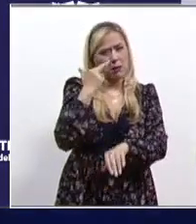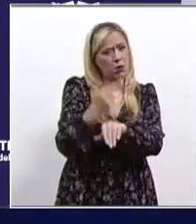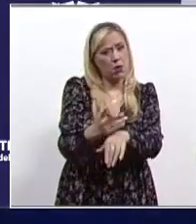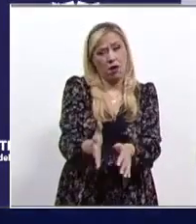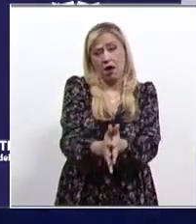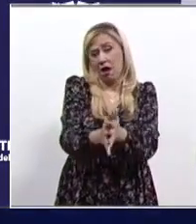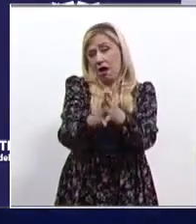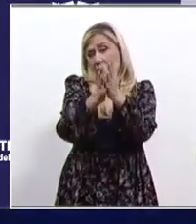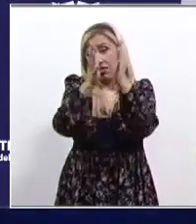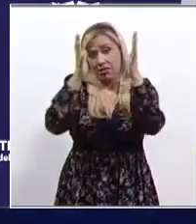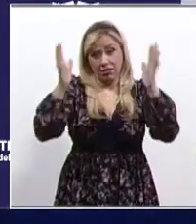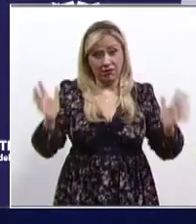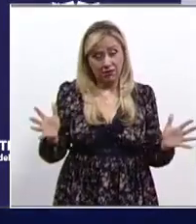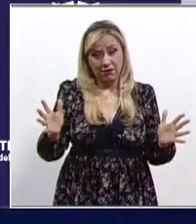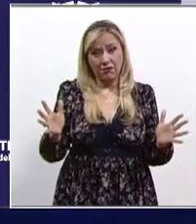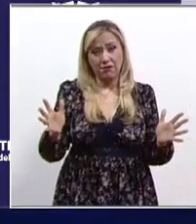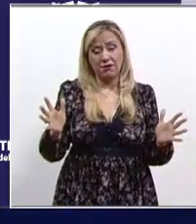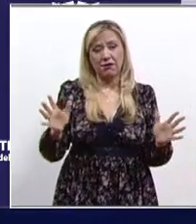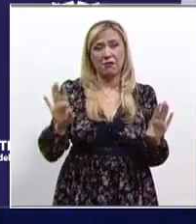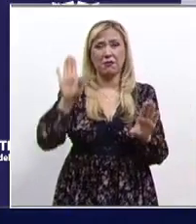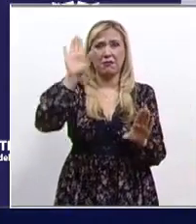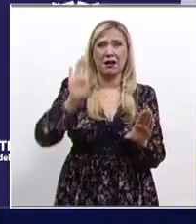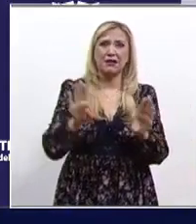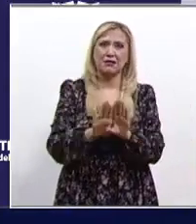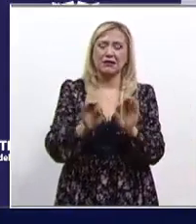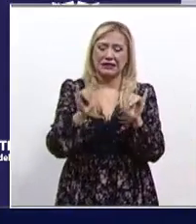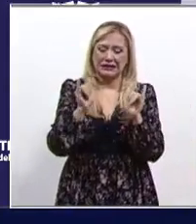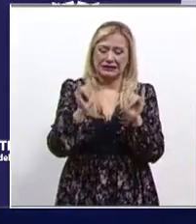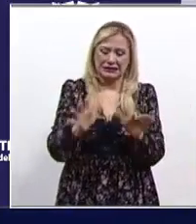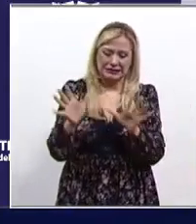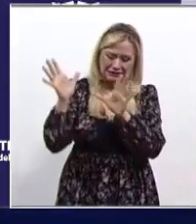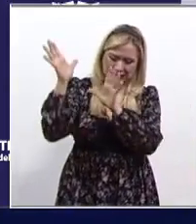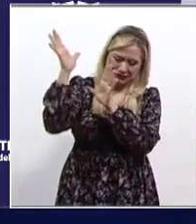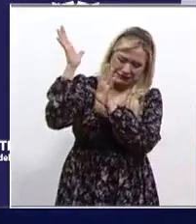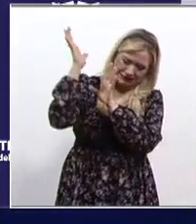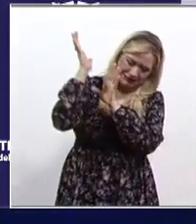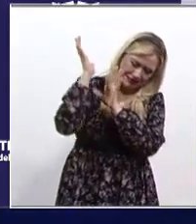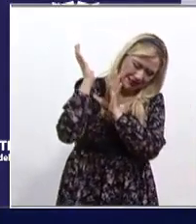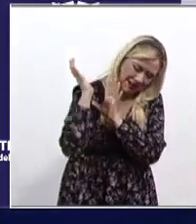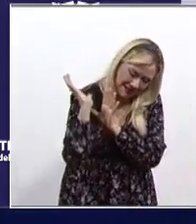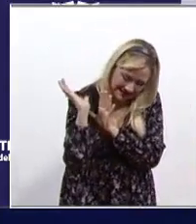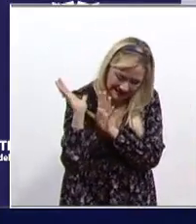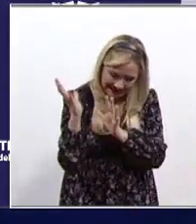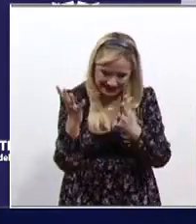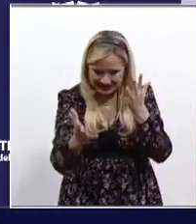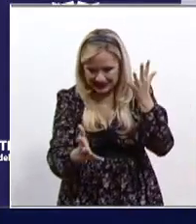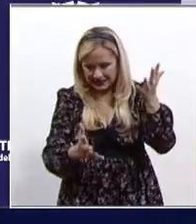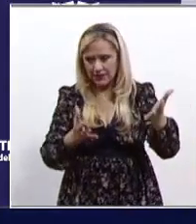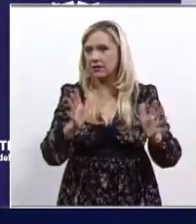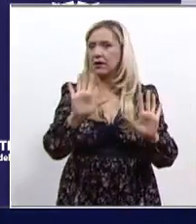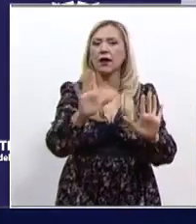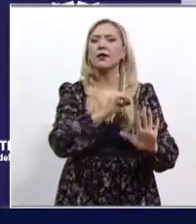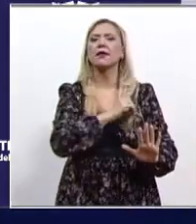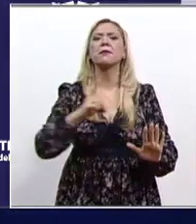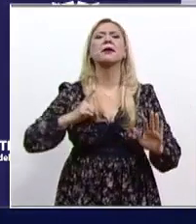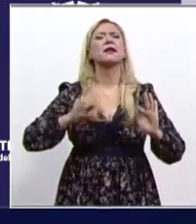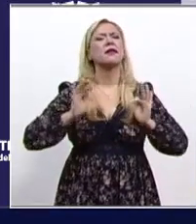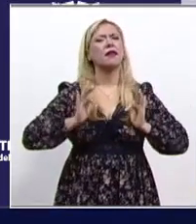responsabilidad y a veces se siente como carga, tiene que generar tranquilidad, tiene que